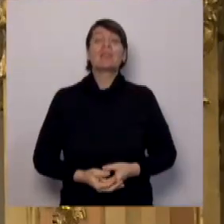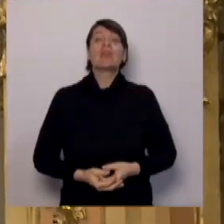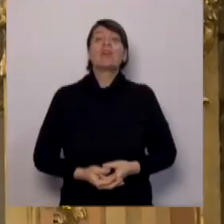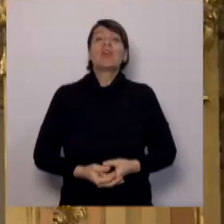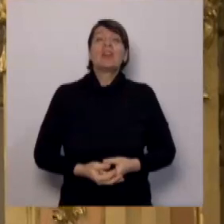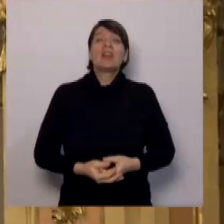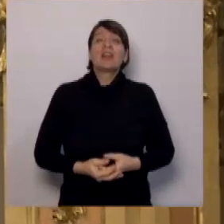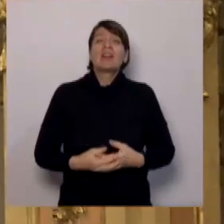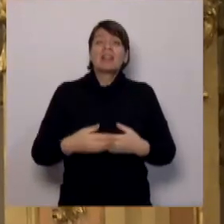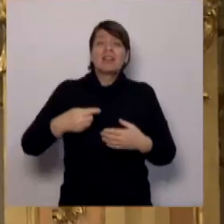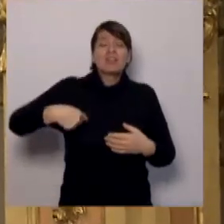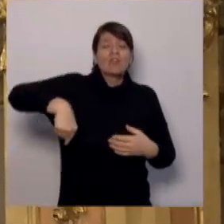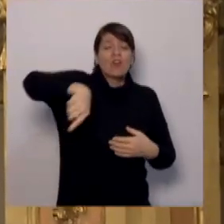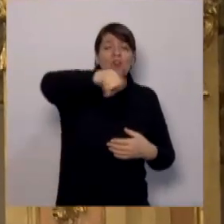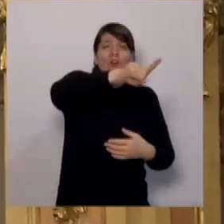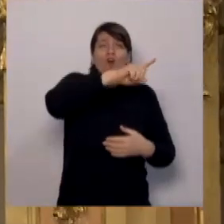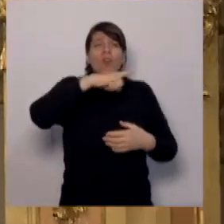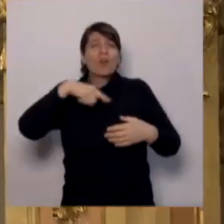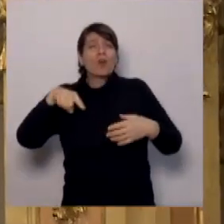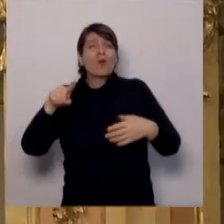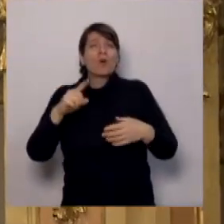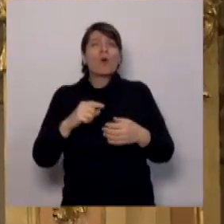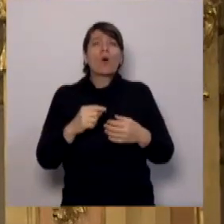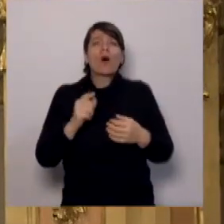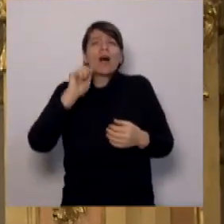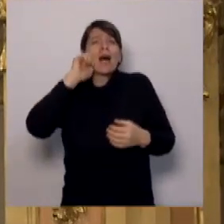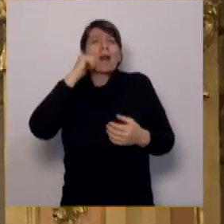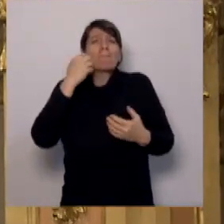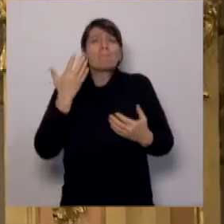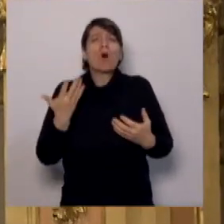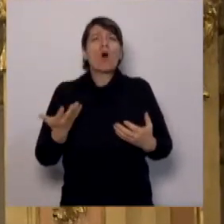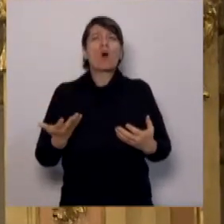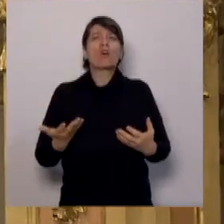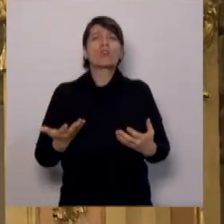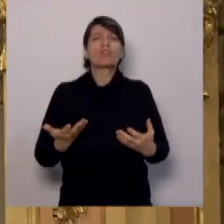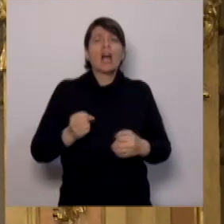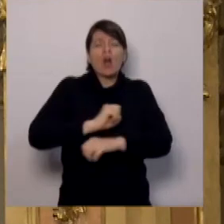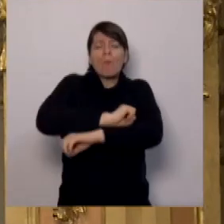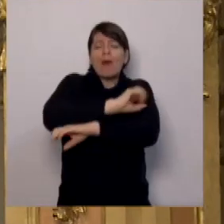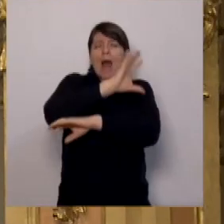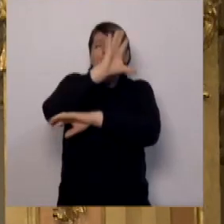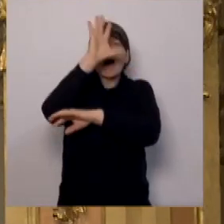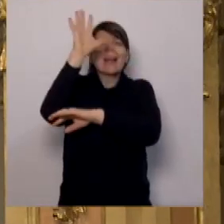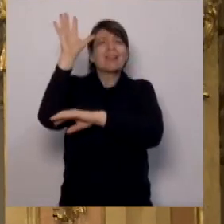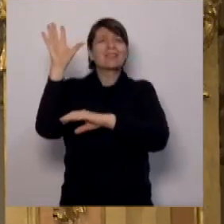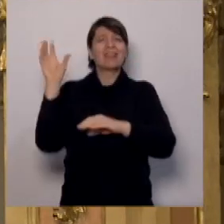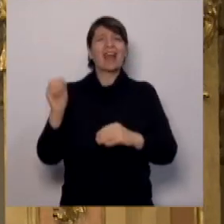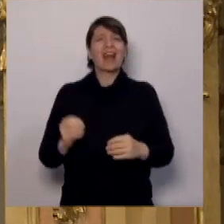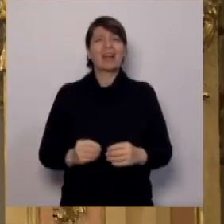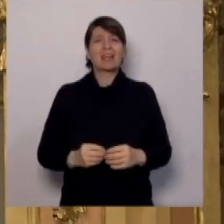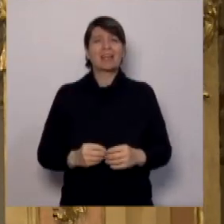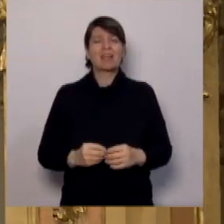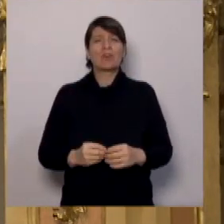La vi tan bella como la aurora, cual